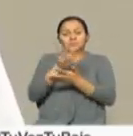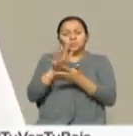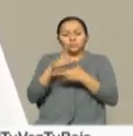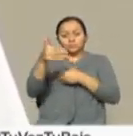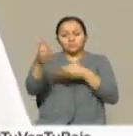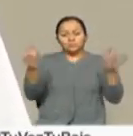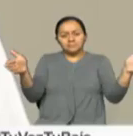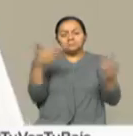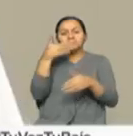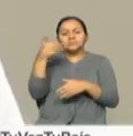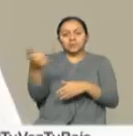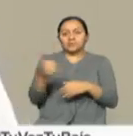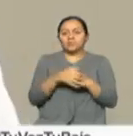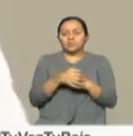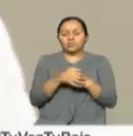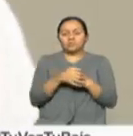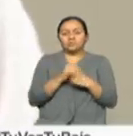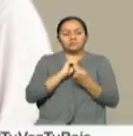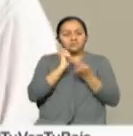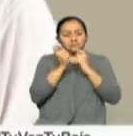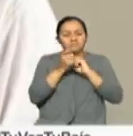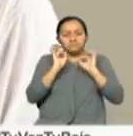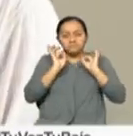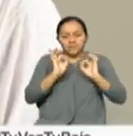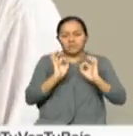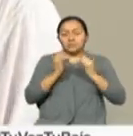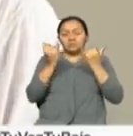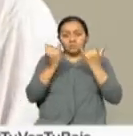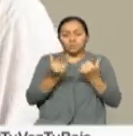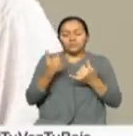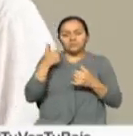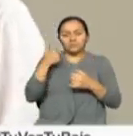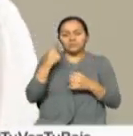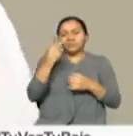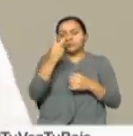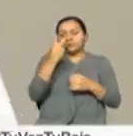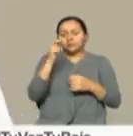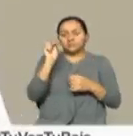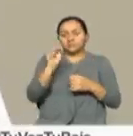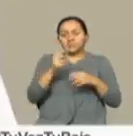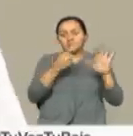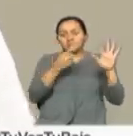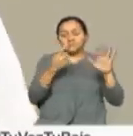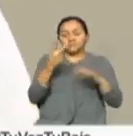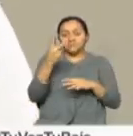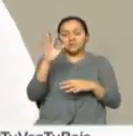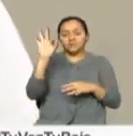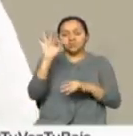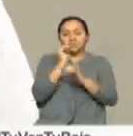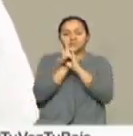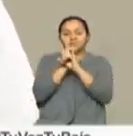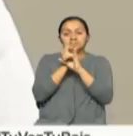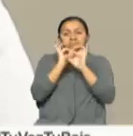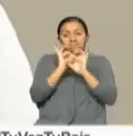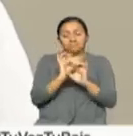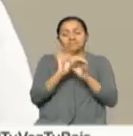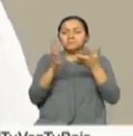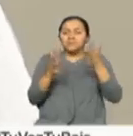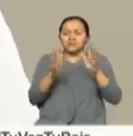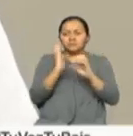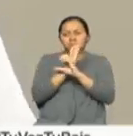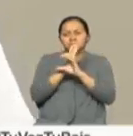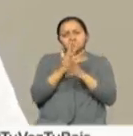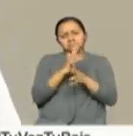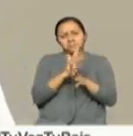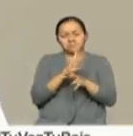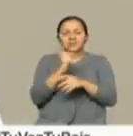tamaño, de tamaño adecuado. Hoy tenemos 12.629 instituciones, pero calculamos que